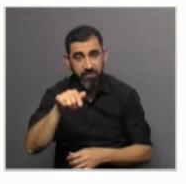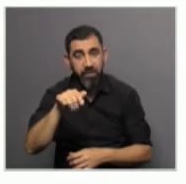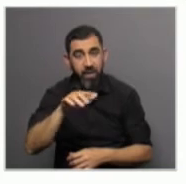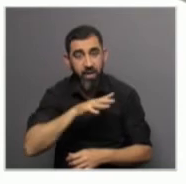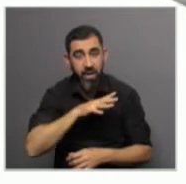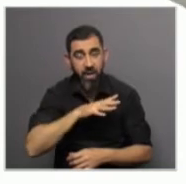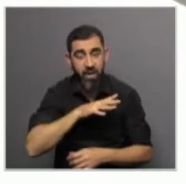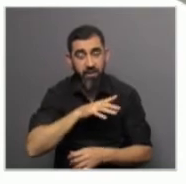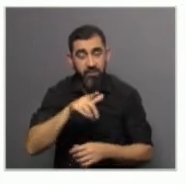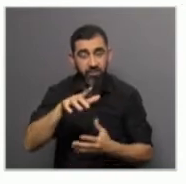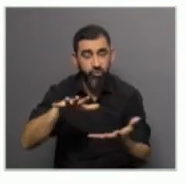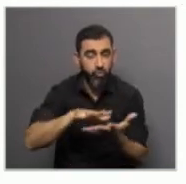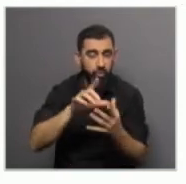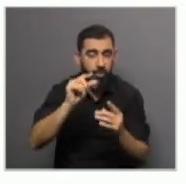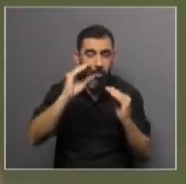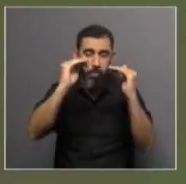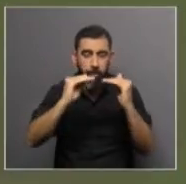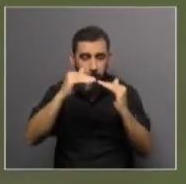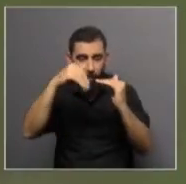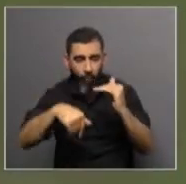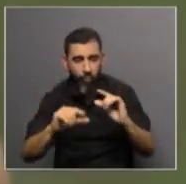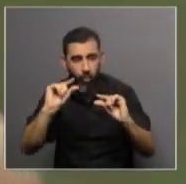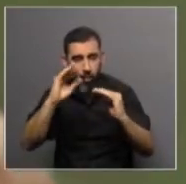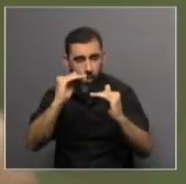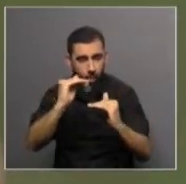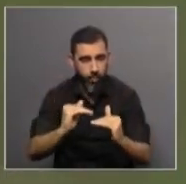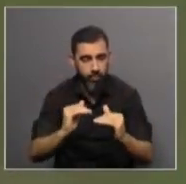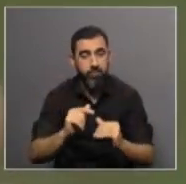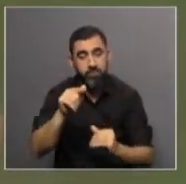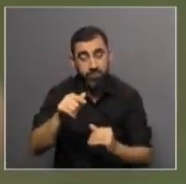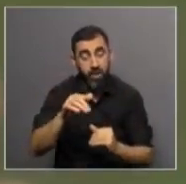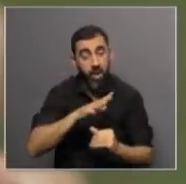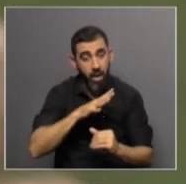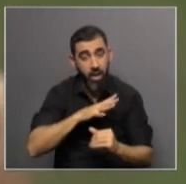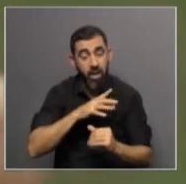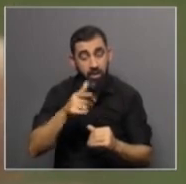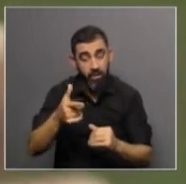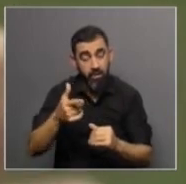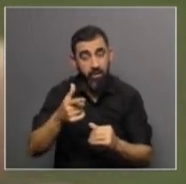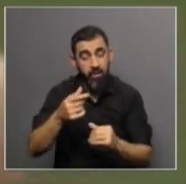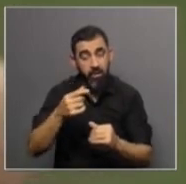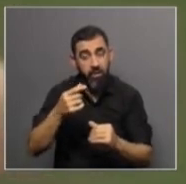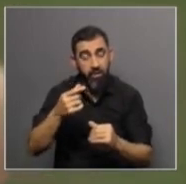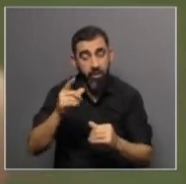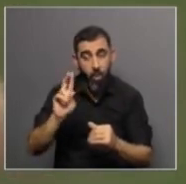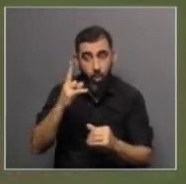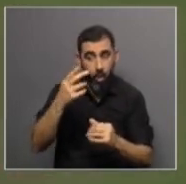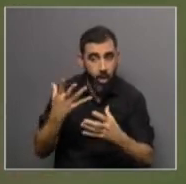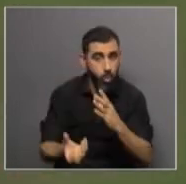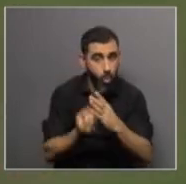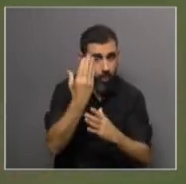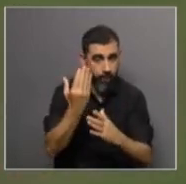en las zonas basálticas de suelos menos profundos. Es una especie que ha sido recientemente descrita para el Uruguay.